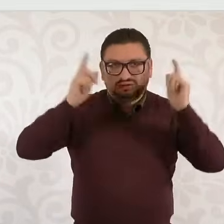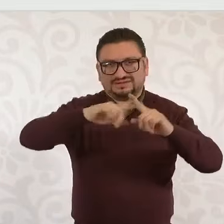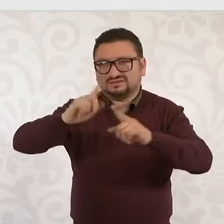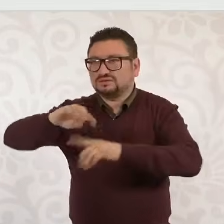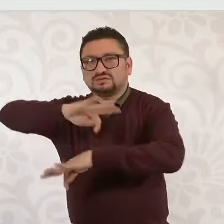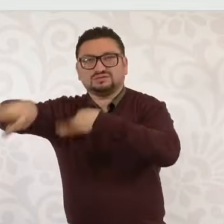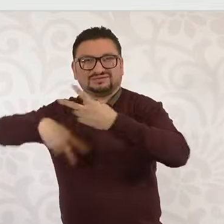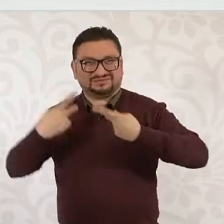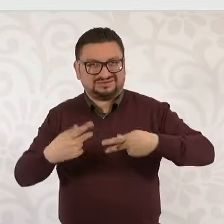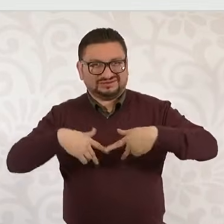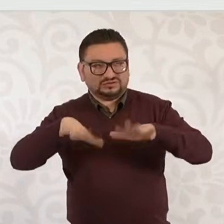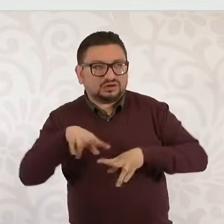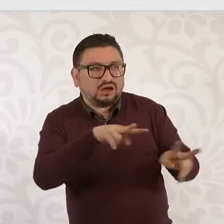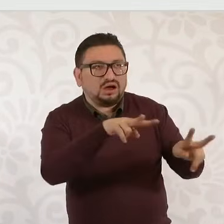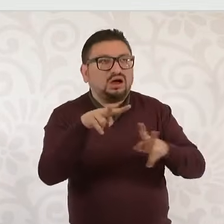ciudadanía,